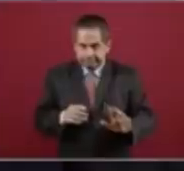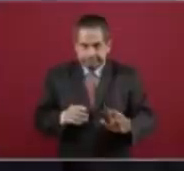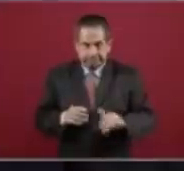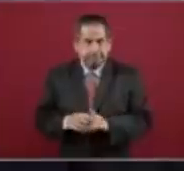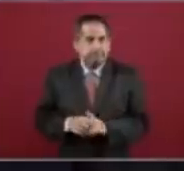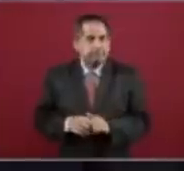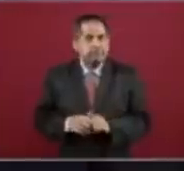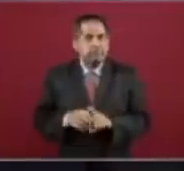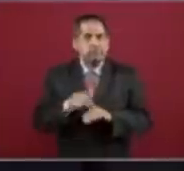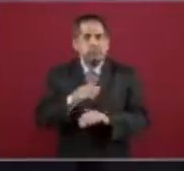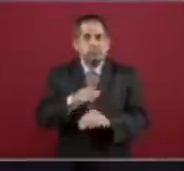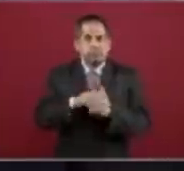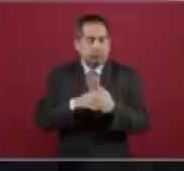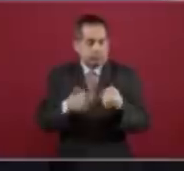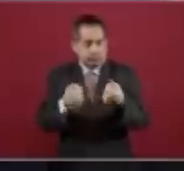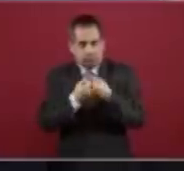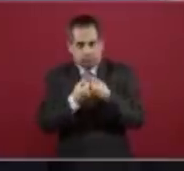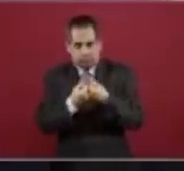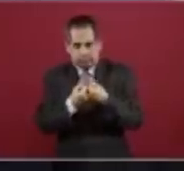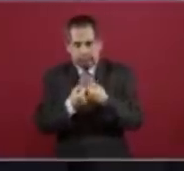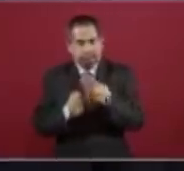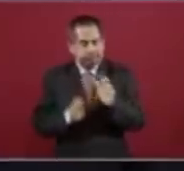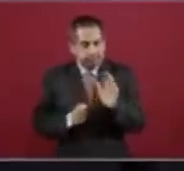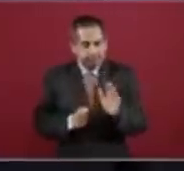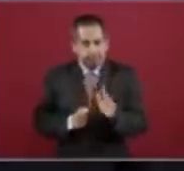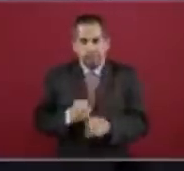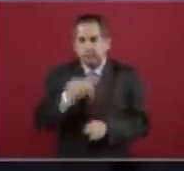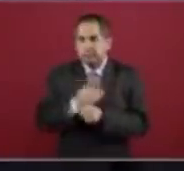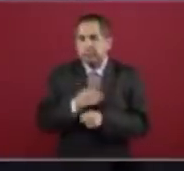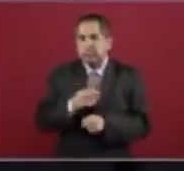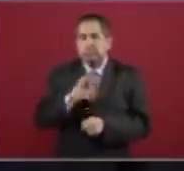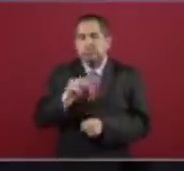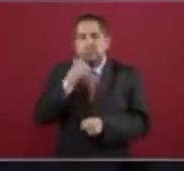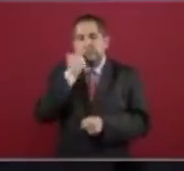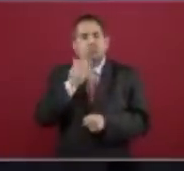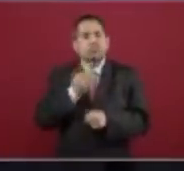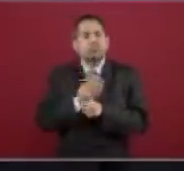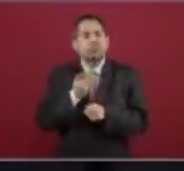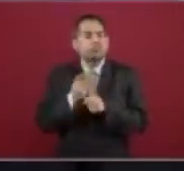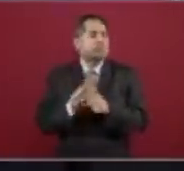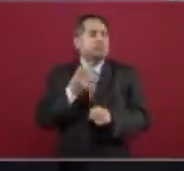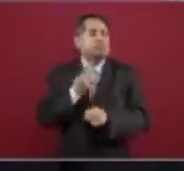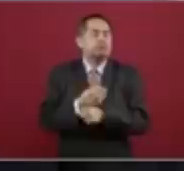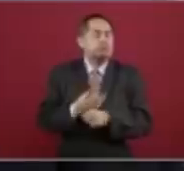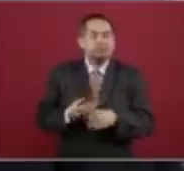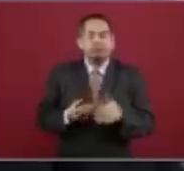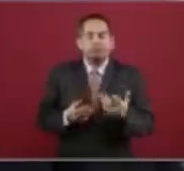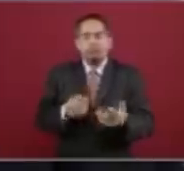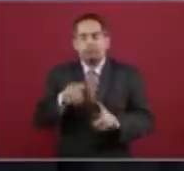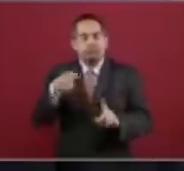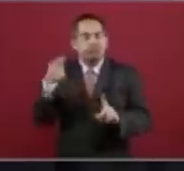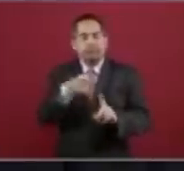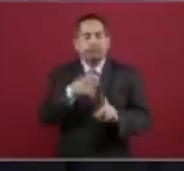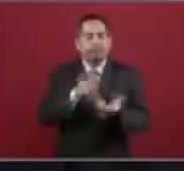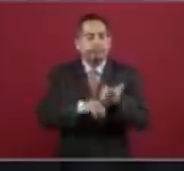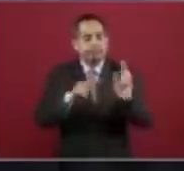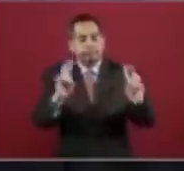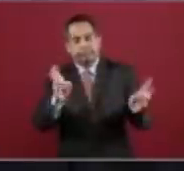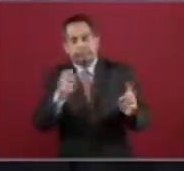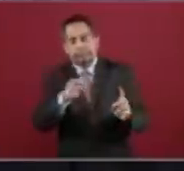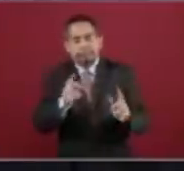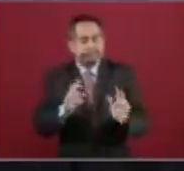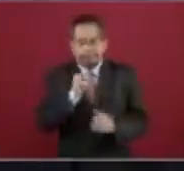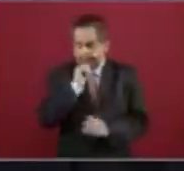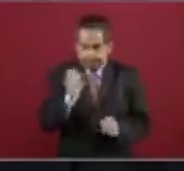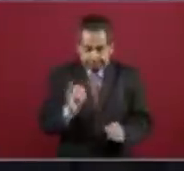sobre lo de la frontera, no queremos ahora señalar el tema, el